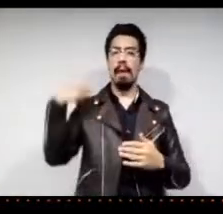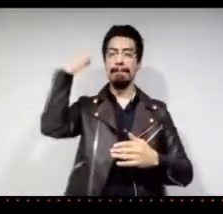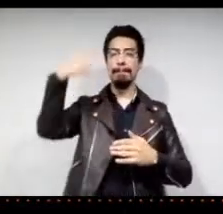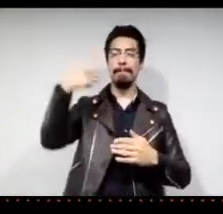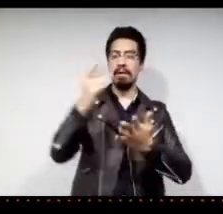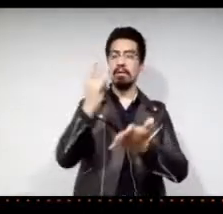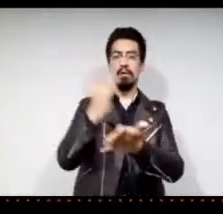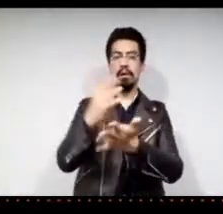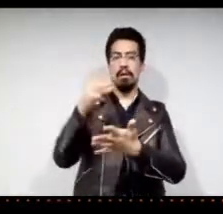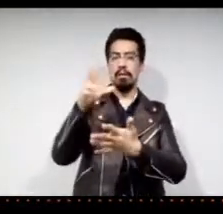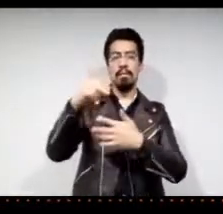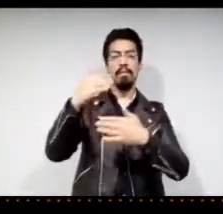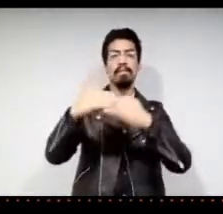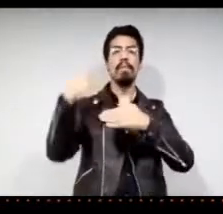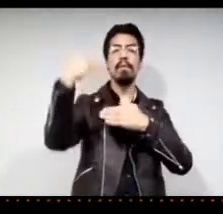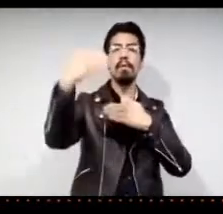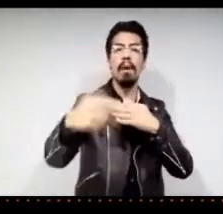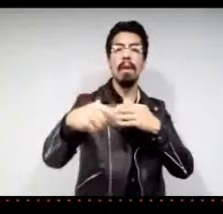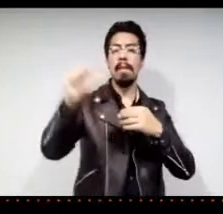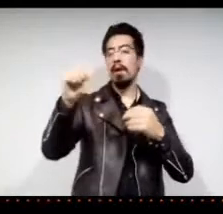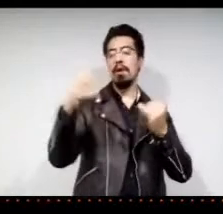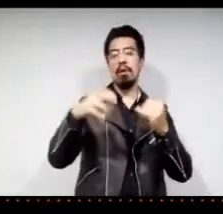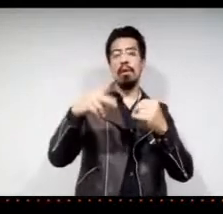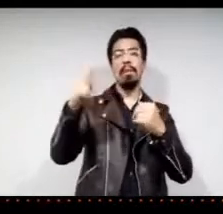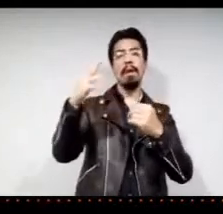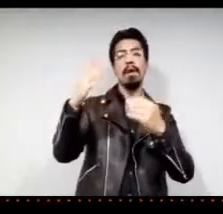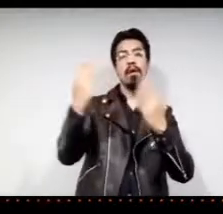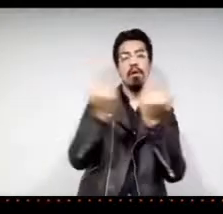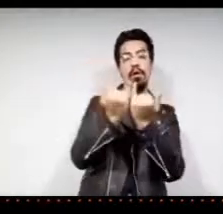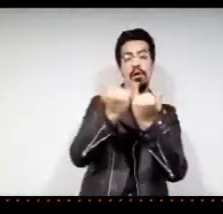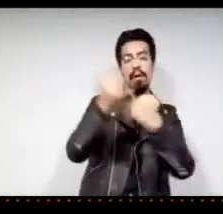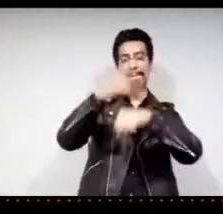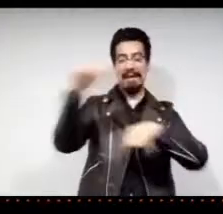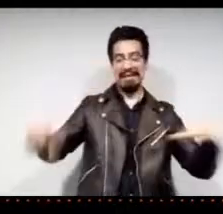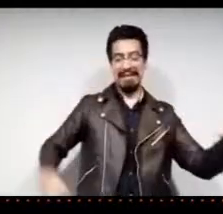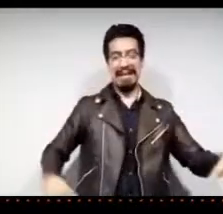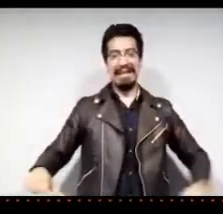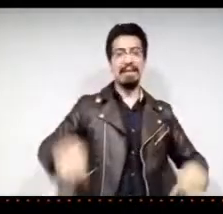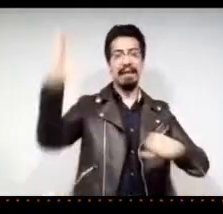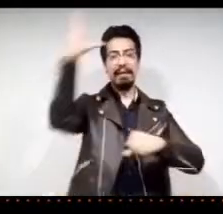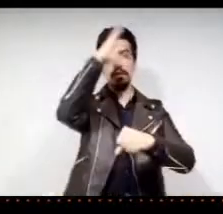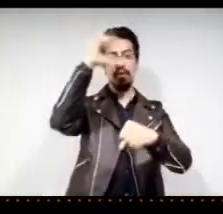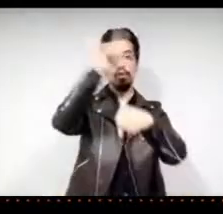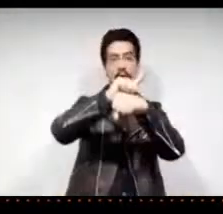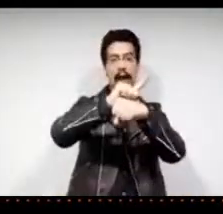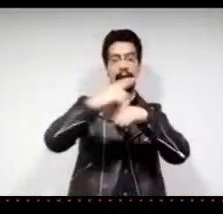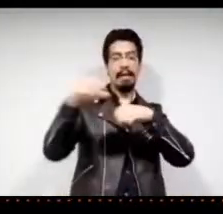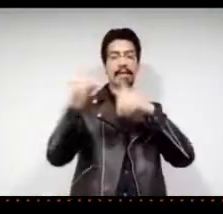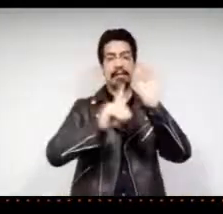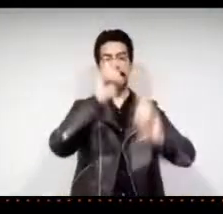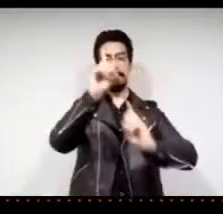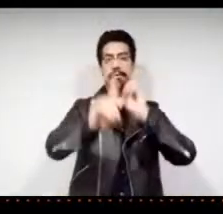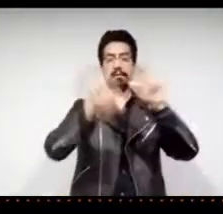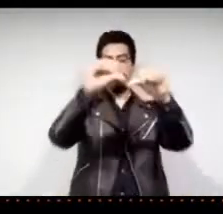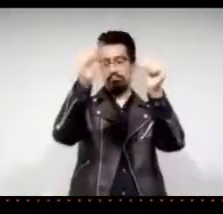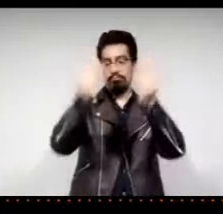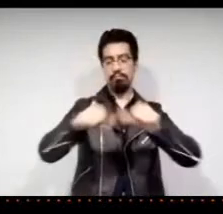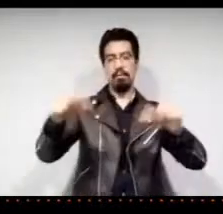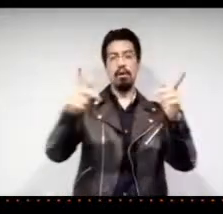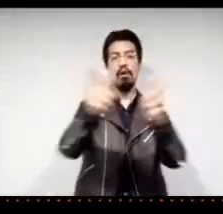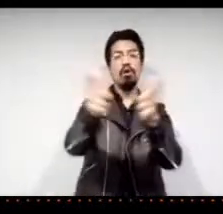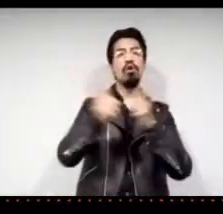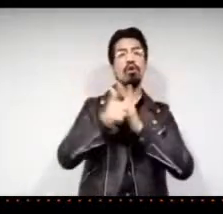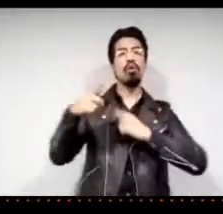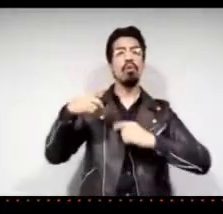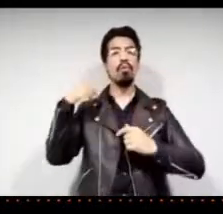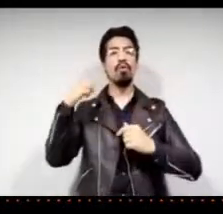actividades de culturales, deportivas y artísticas y de grupos estudiantiles de los alumnos, que se llama Liderazgo